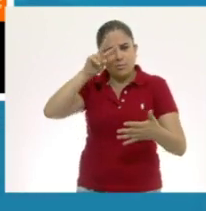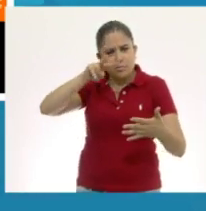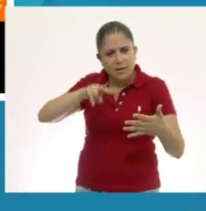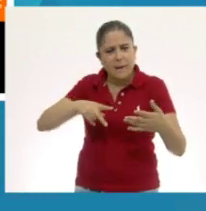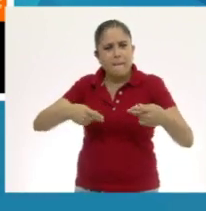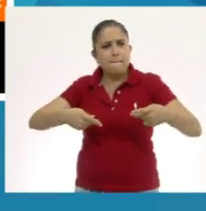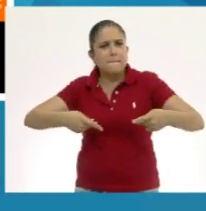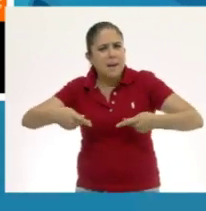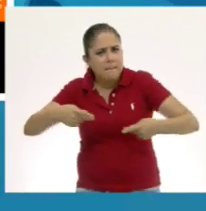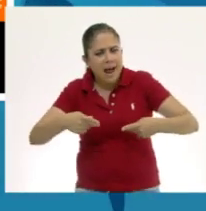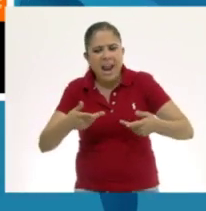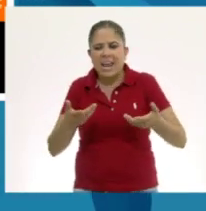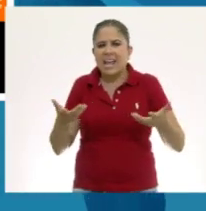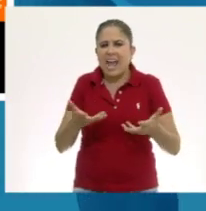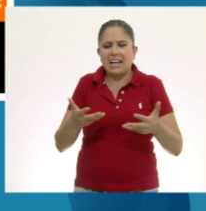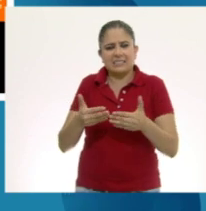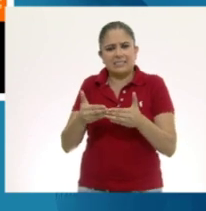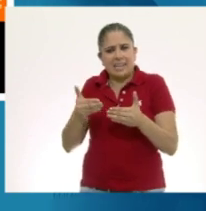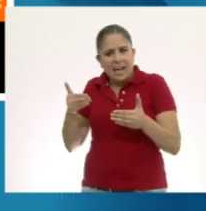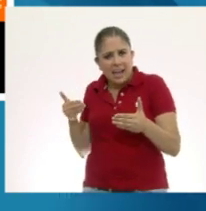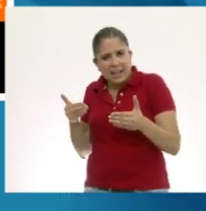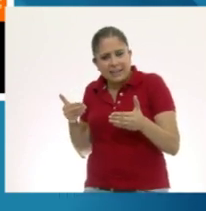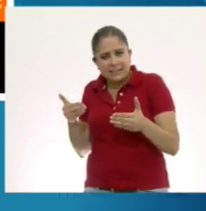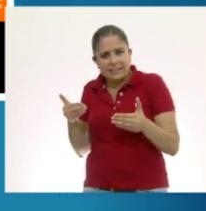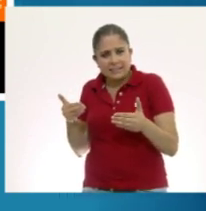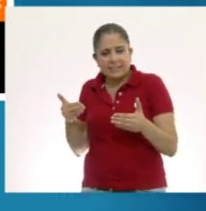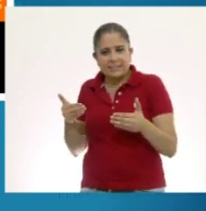qué tenemos que hacer antes,